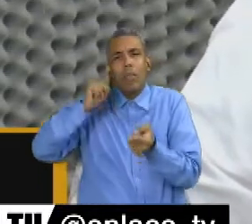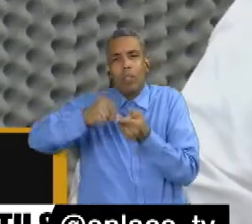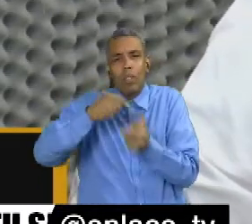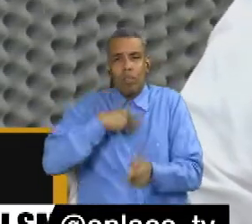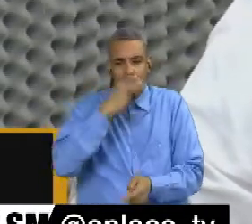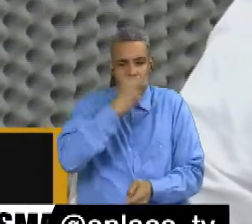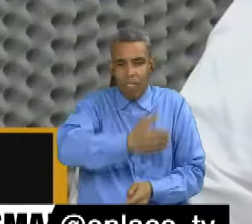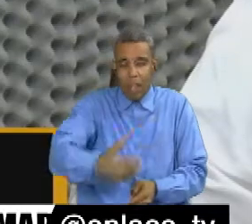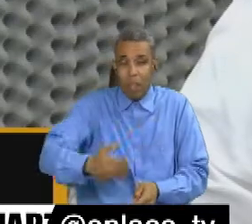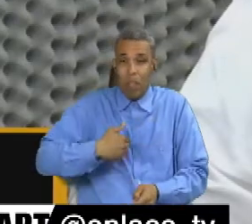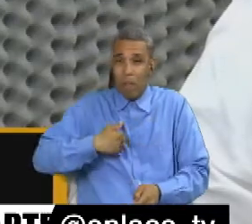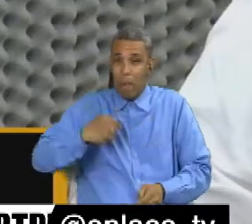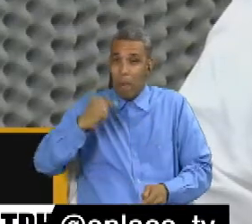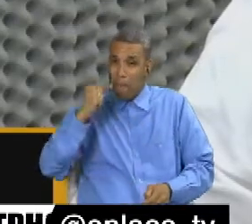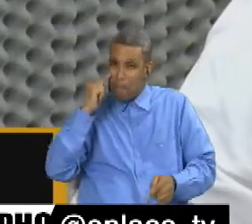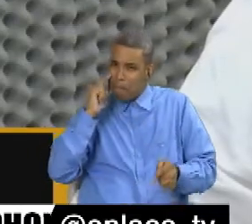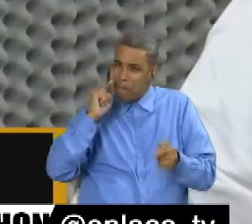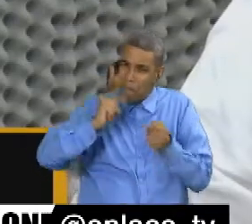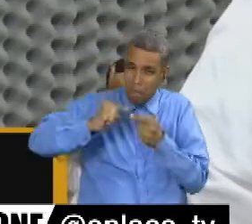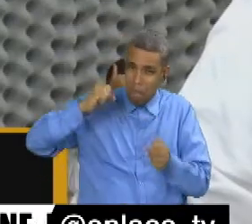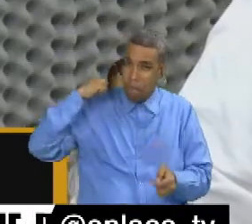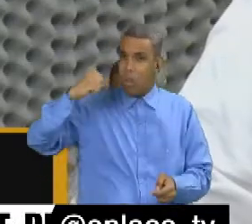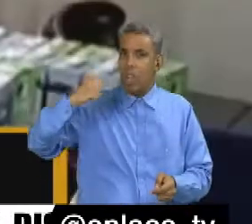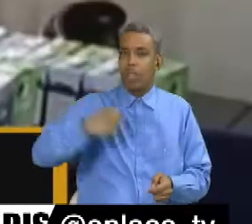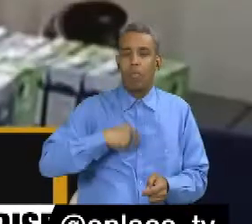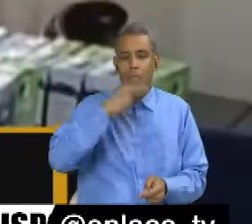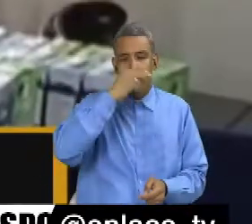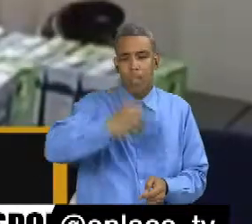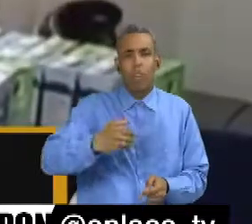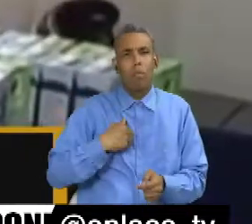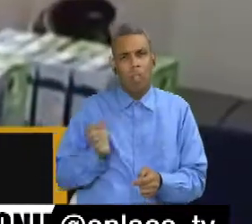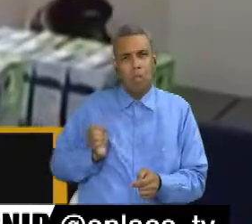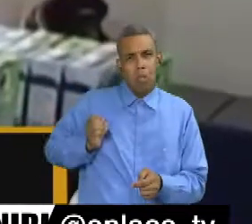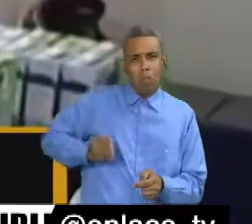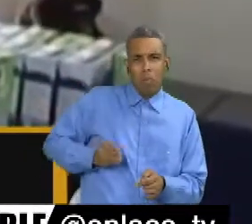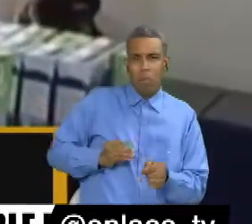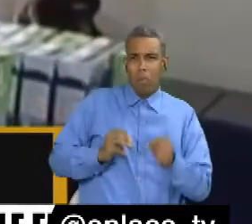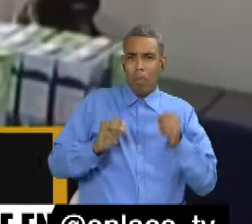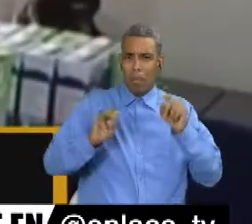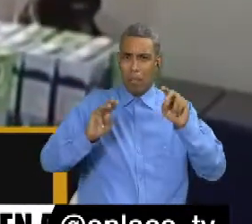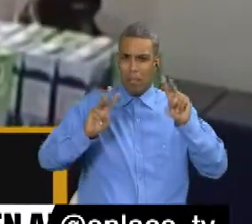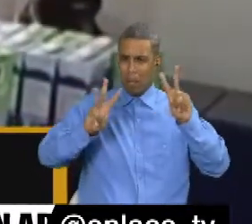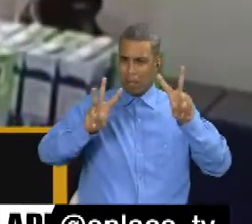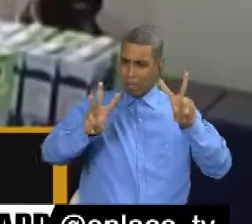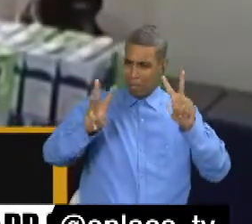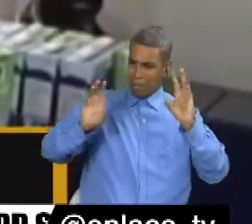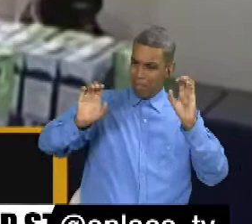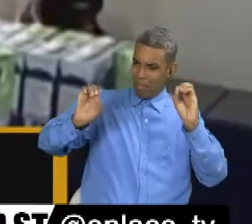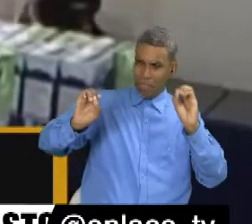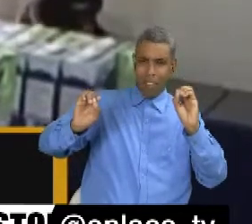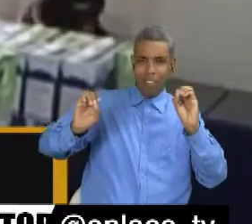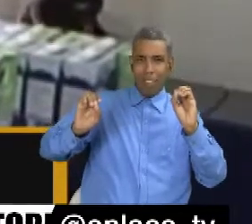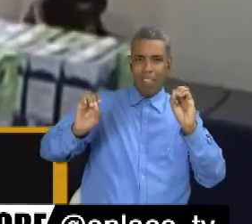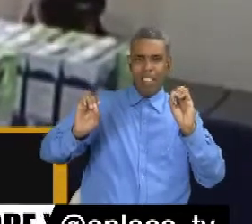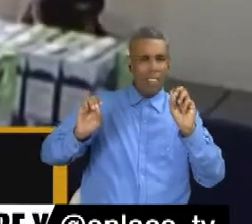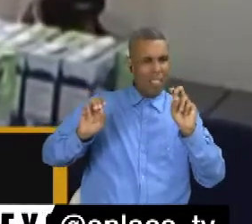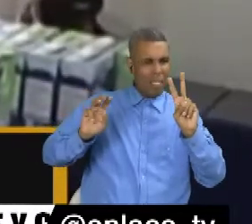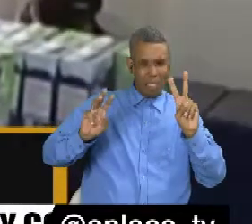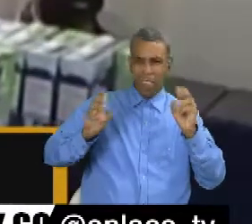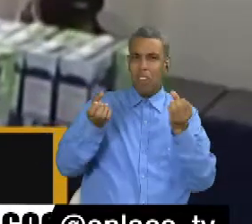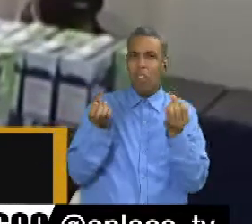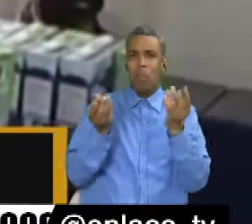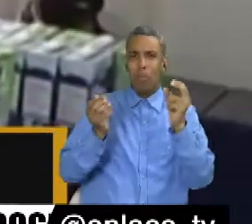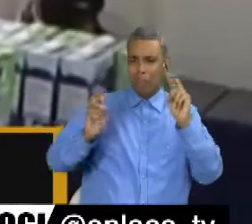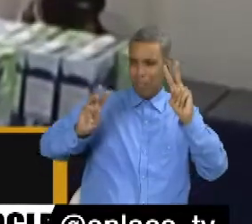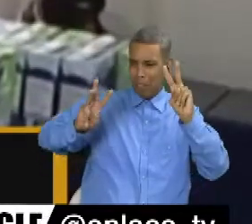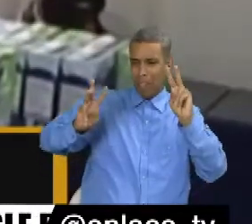nuestro foco principal. Y 20-30 significa que los socios activos deben estar entre una edad activa de 20 y 39 años. Invito a